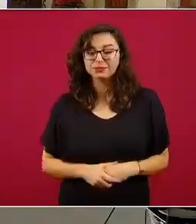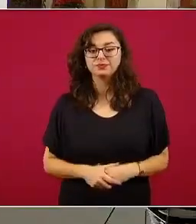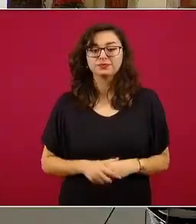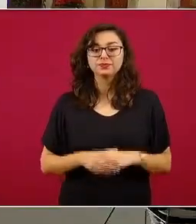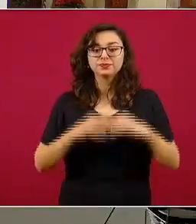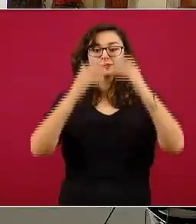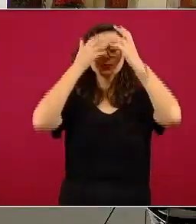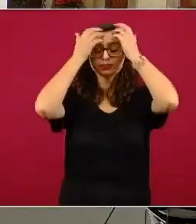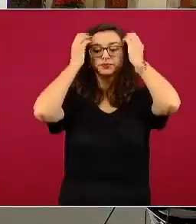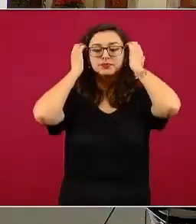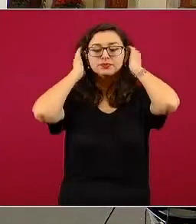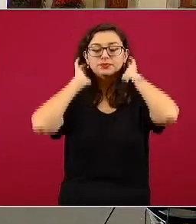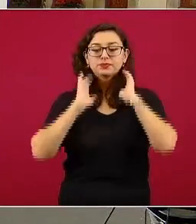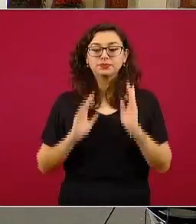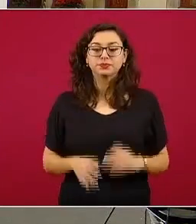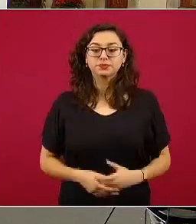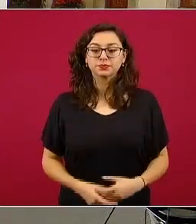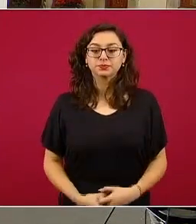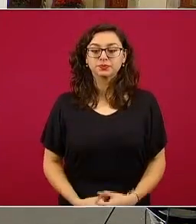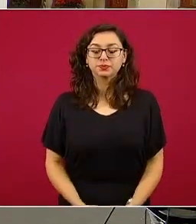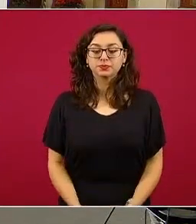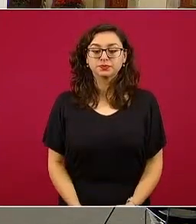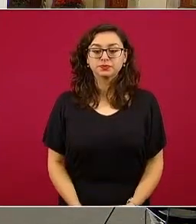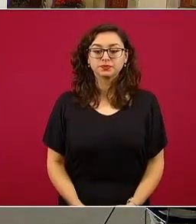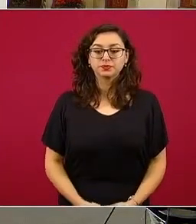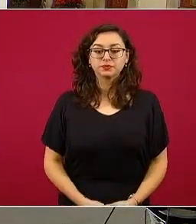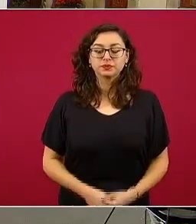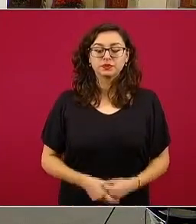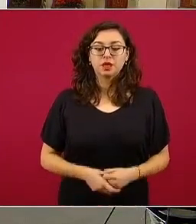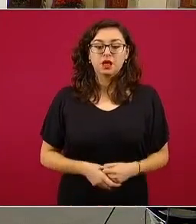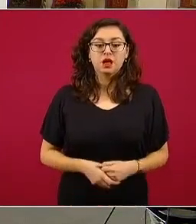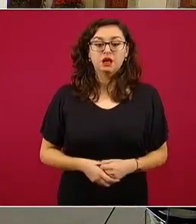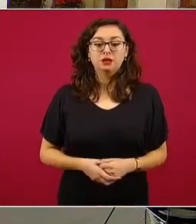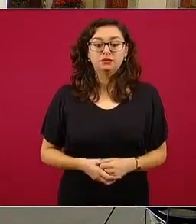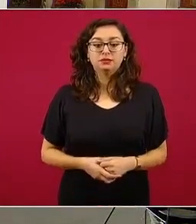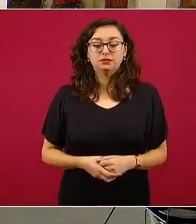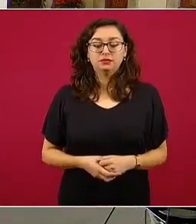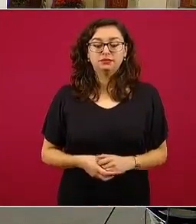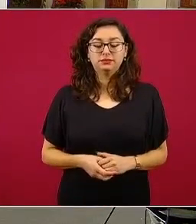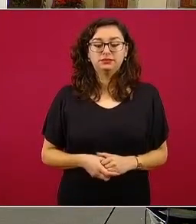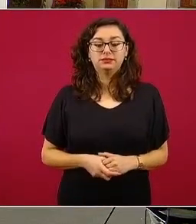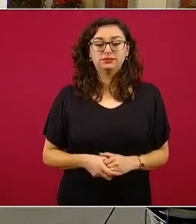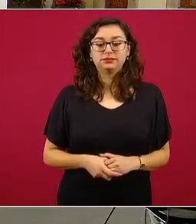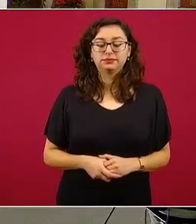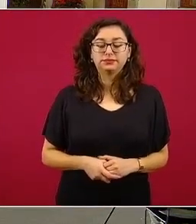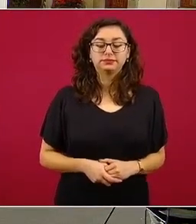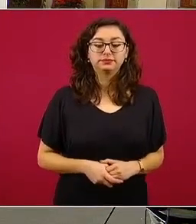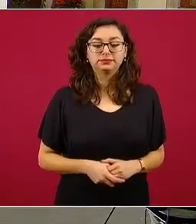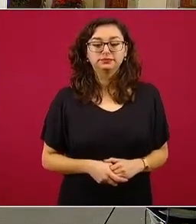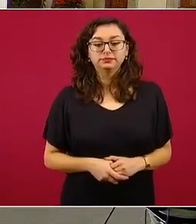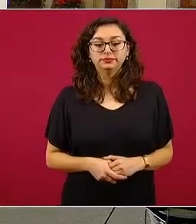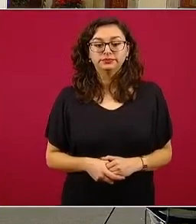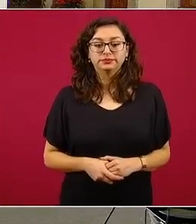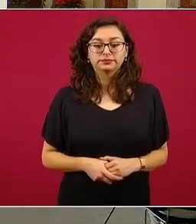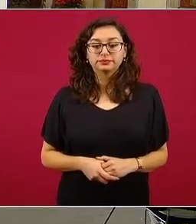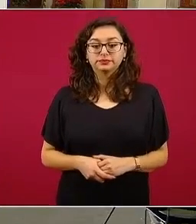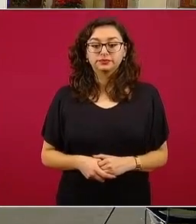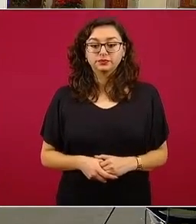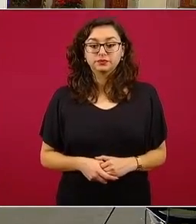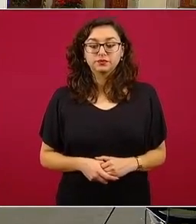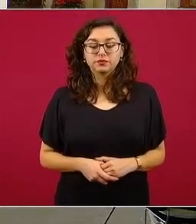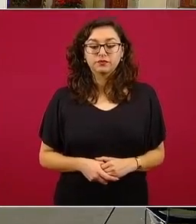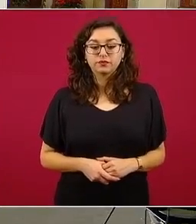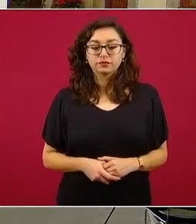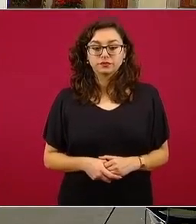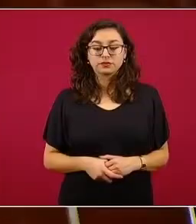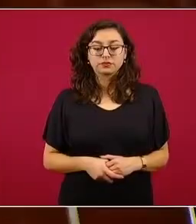grandes tiendas departamentales como Liverpool, que están haciendo este tipo de ventas, como lo mencionaba en Villahermosa, Tabasco, ¿cómo